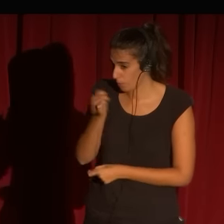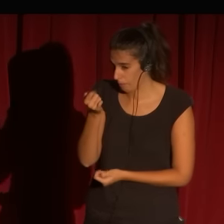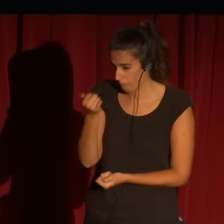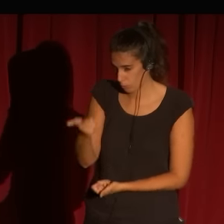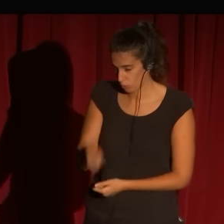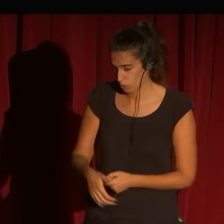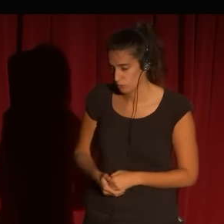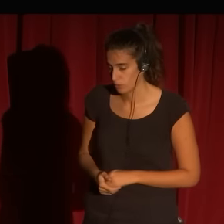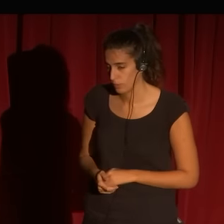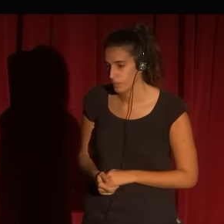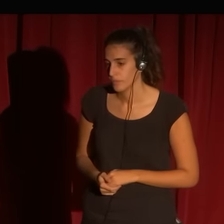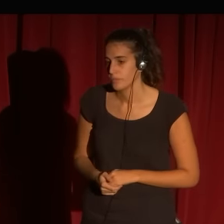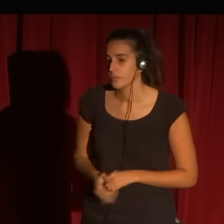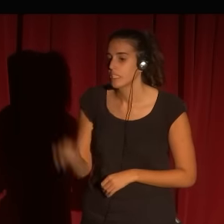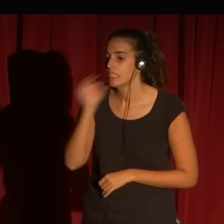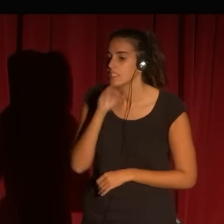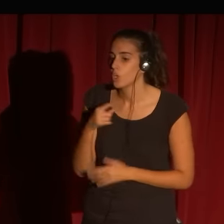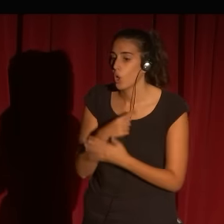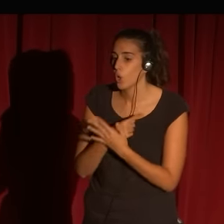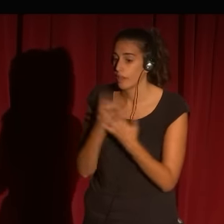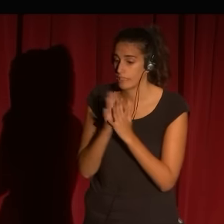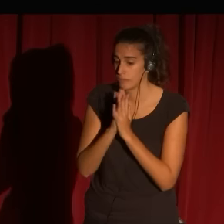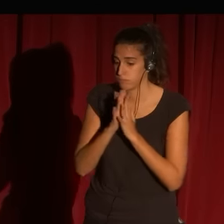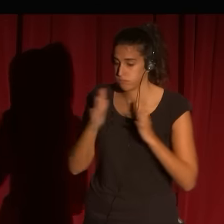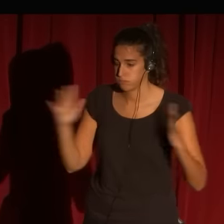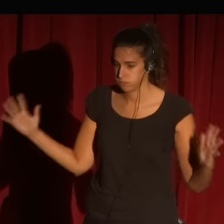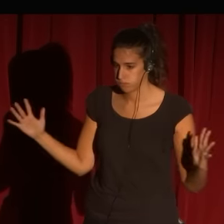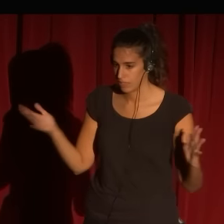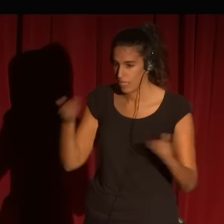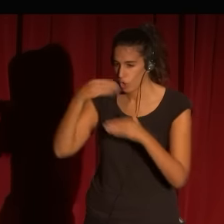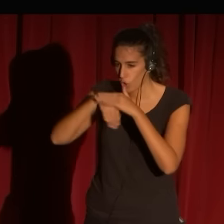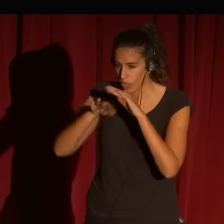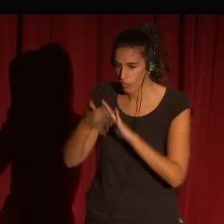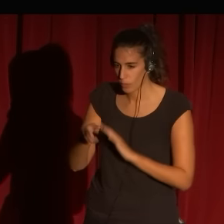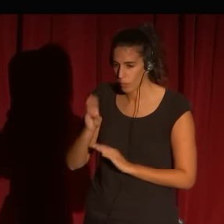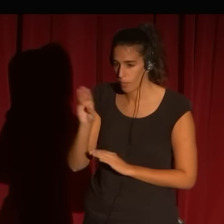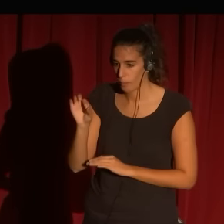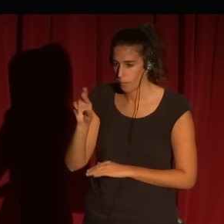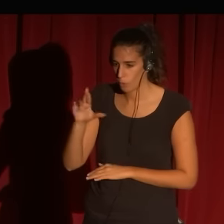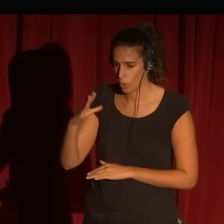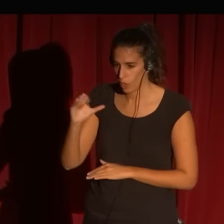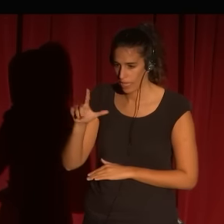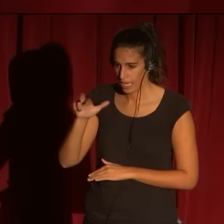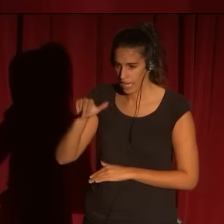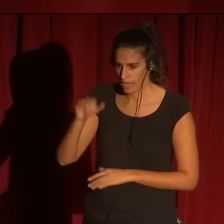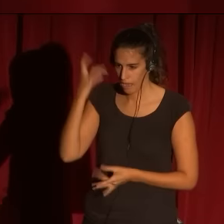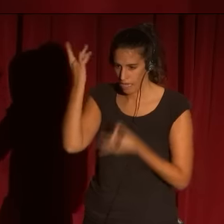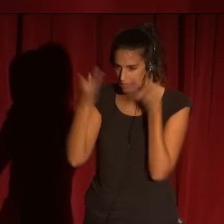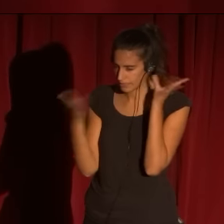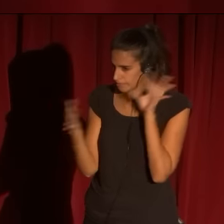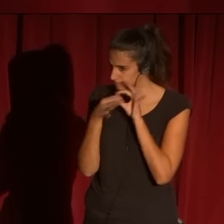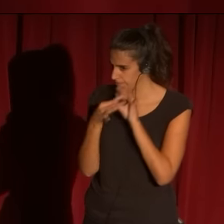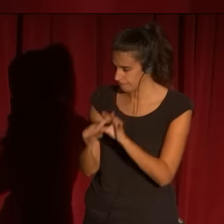Europa a lo largo del siglo XV el coleccionismo de porcelana se convierte en en un una actividad muy